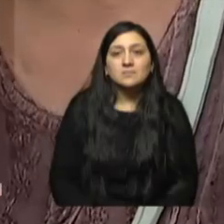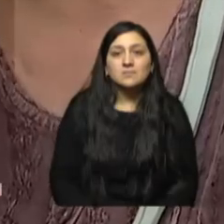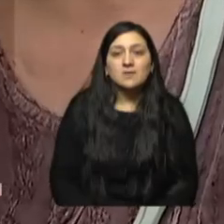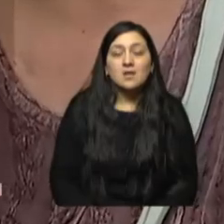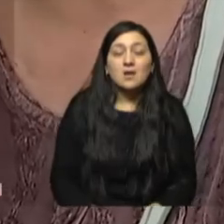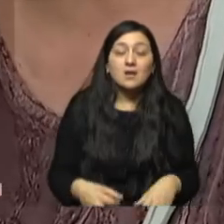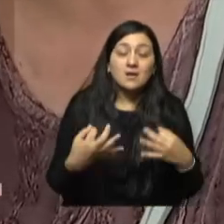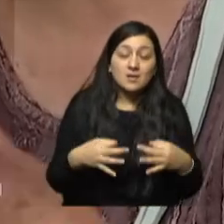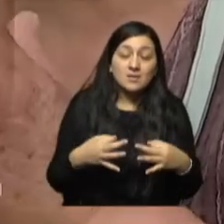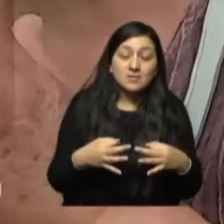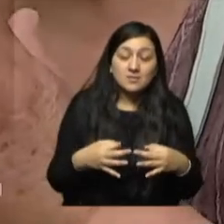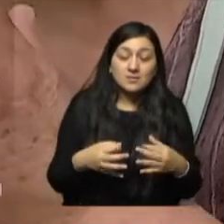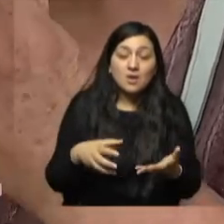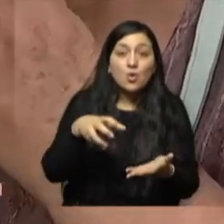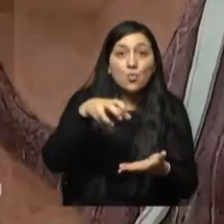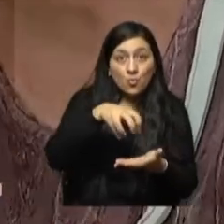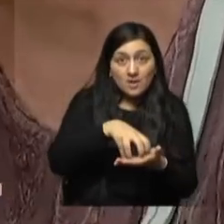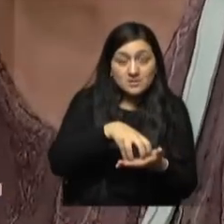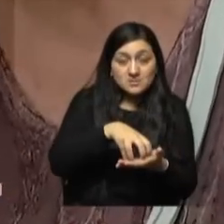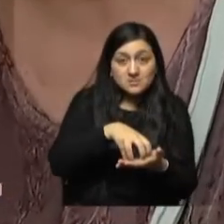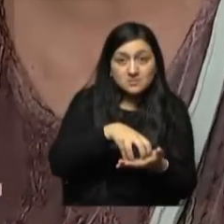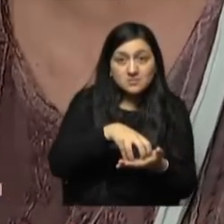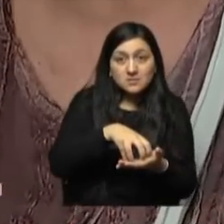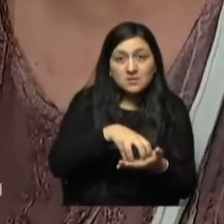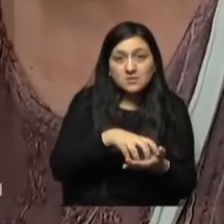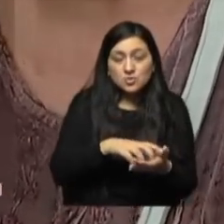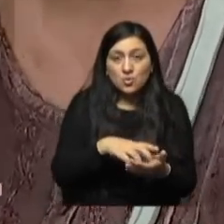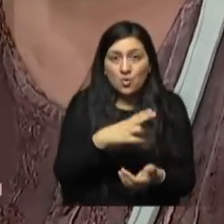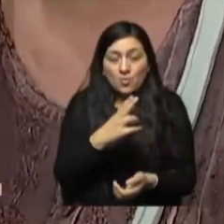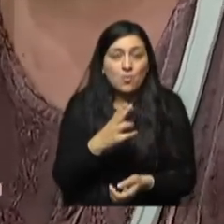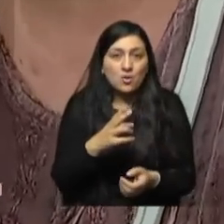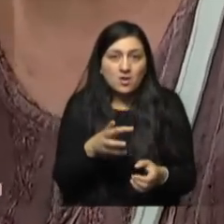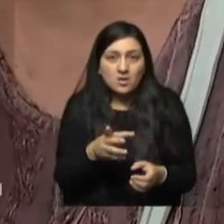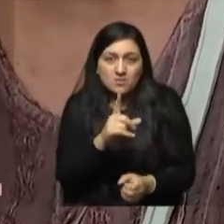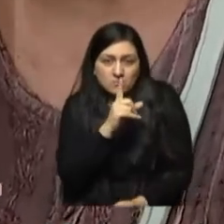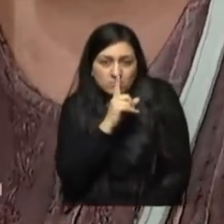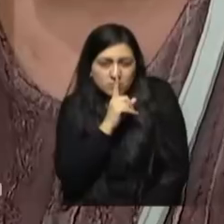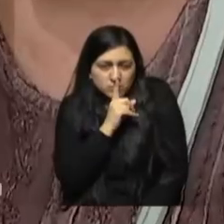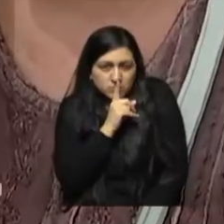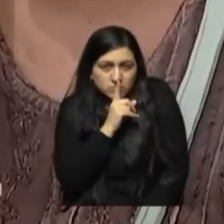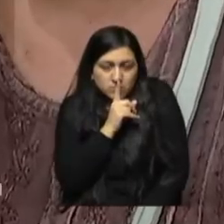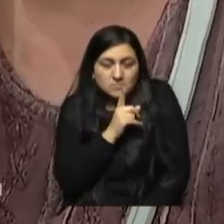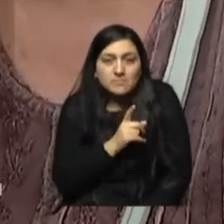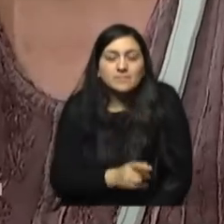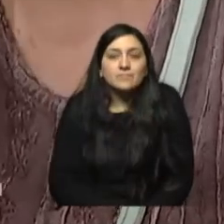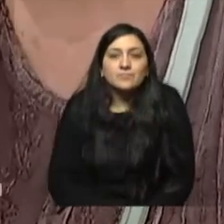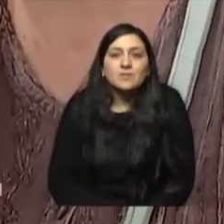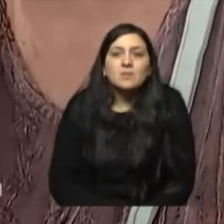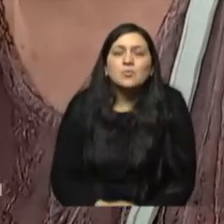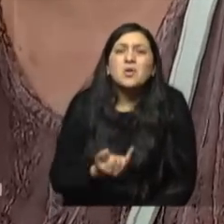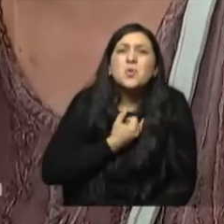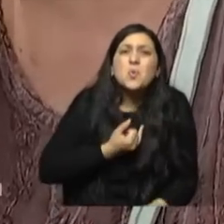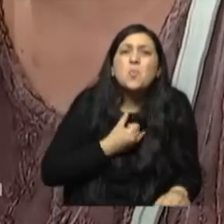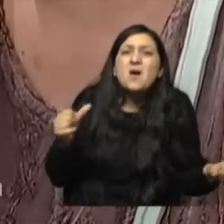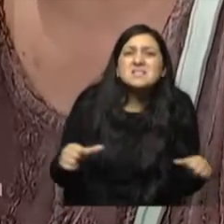en realidad a lugares que en donde en realidad son lugares clandestinos, porque para saber cómo hacíamos